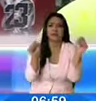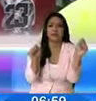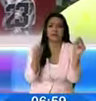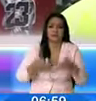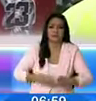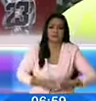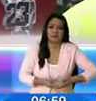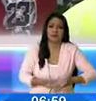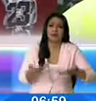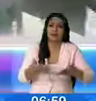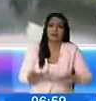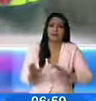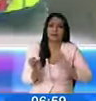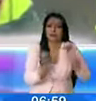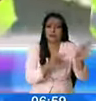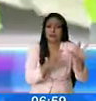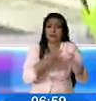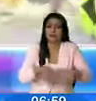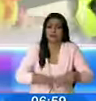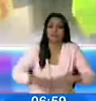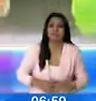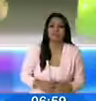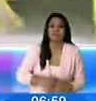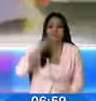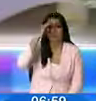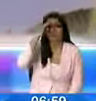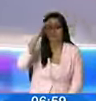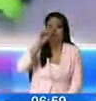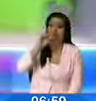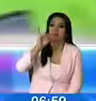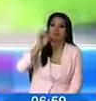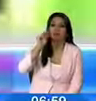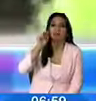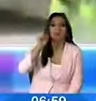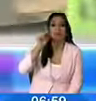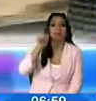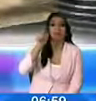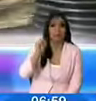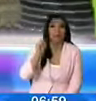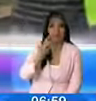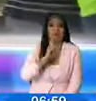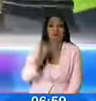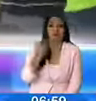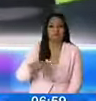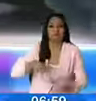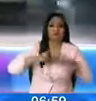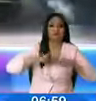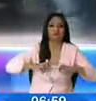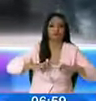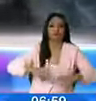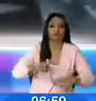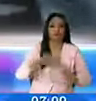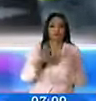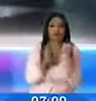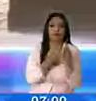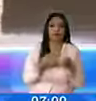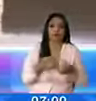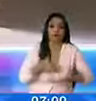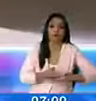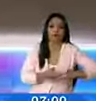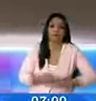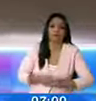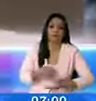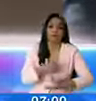ya estaba en estado de abandono. Ante esto, la DINAPEN, aseguró el cabo José Chicaiza, procederá a investigar a la supuesta familia de la niña. En